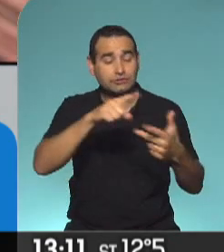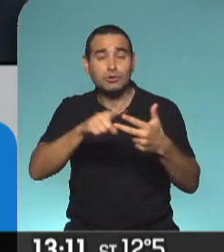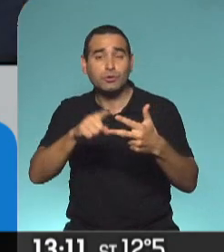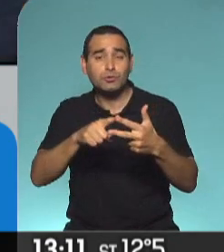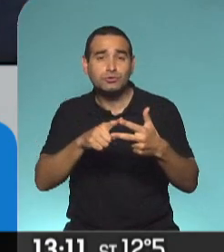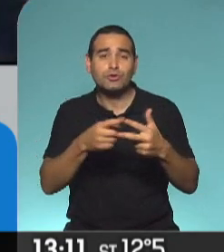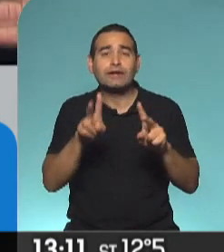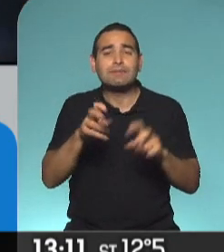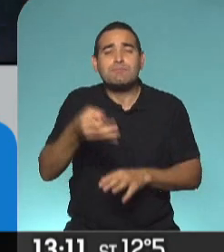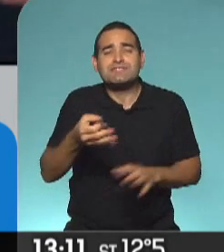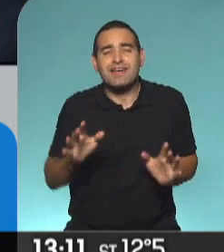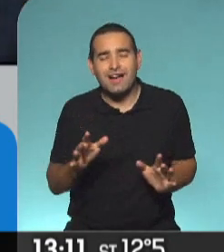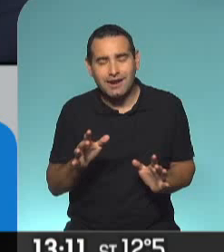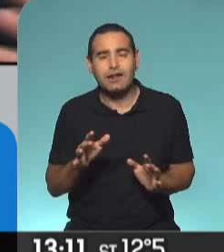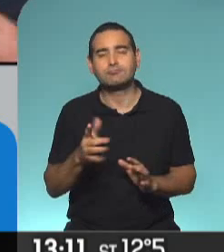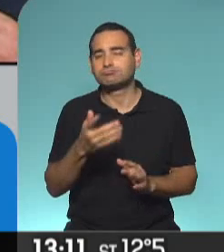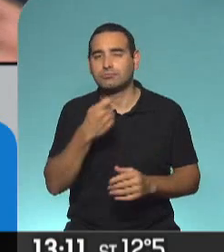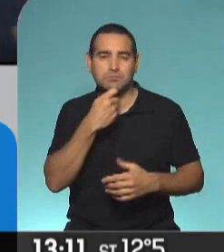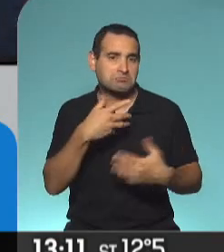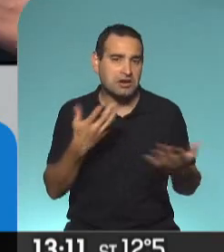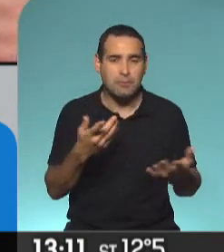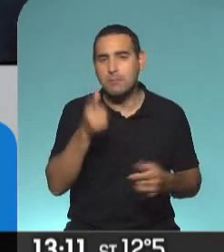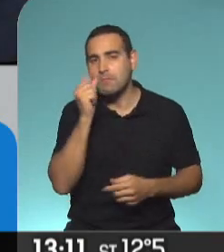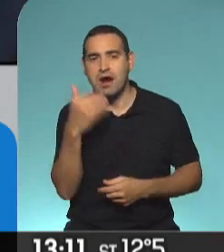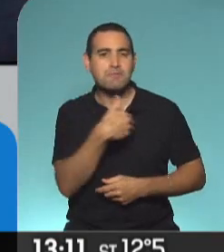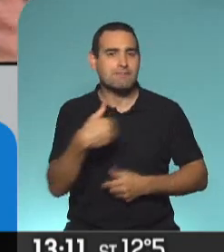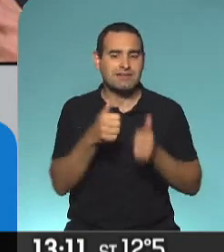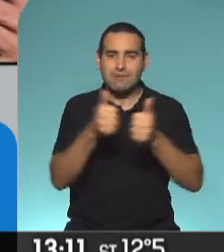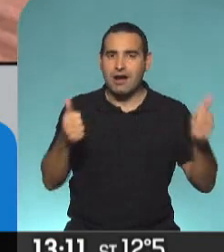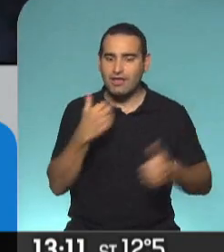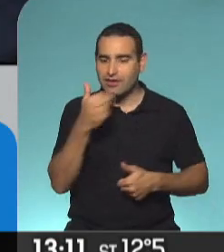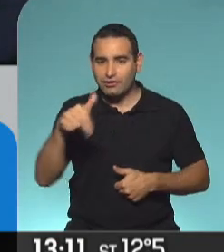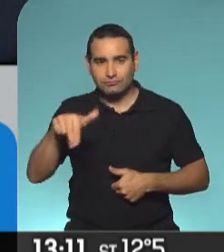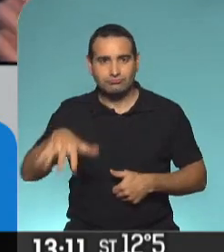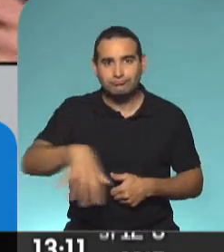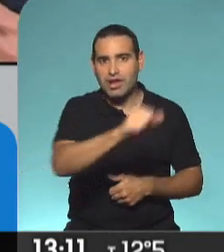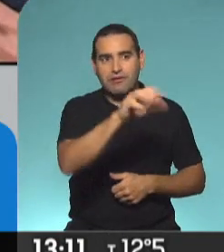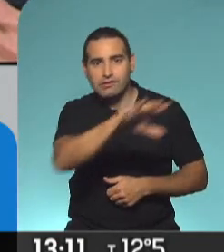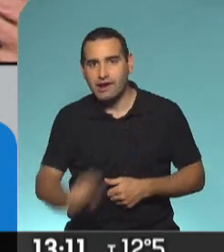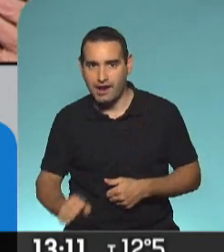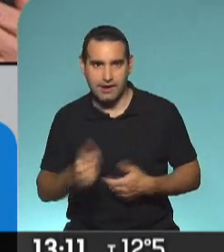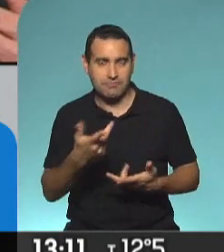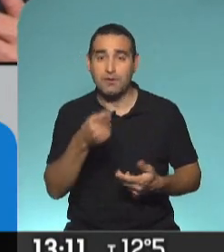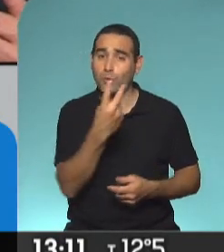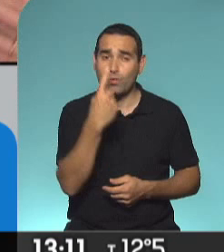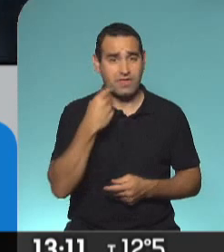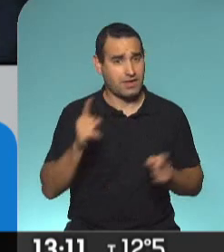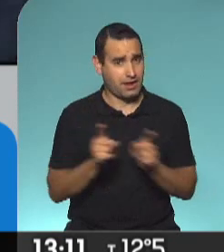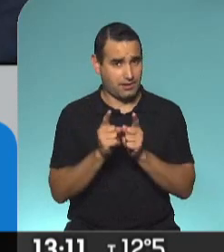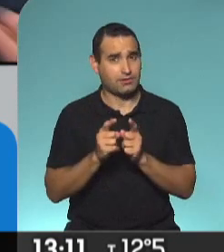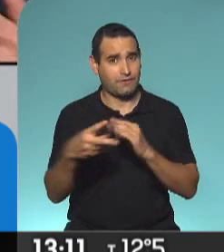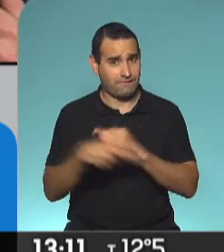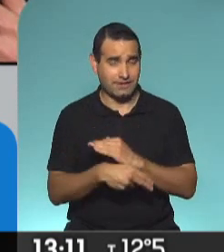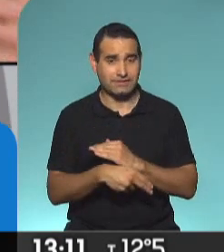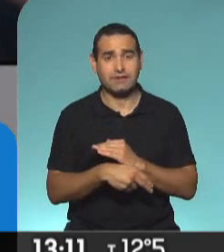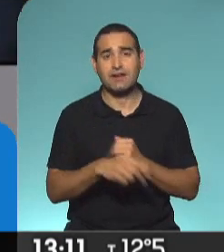cuestiones especiales que tienen que ver por ejemplo con papás y mamás separado que tiene buscar niños que tienen la validez de 24 horas y lo pueden sacar